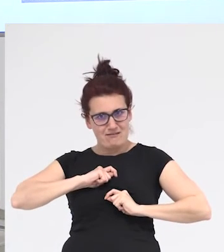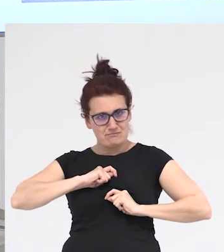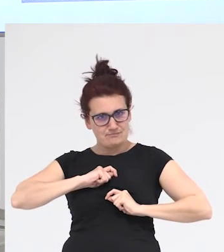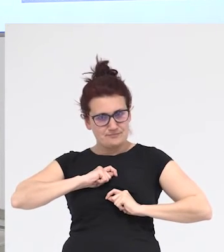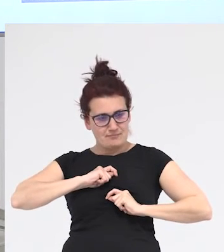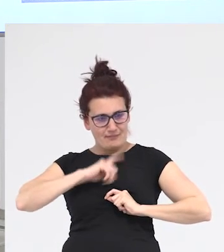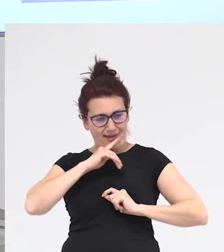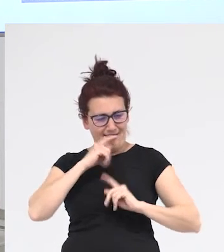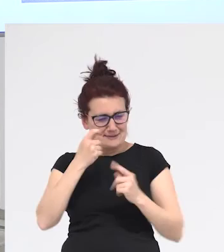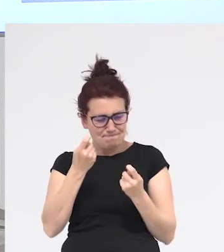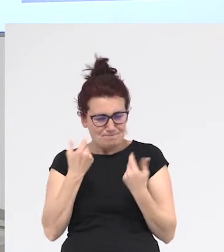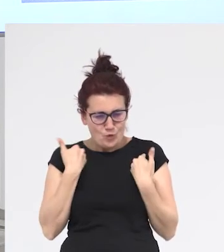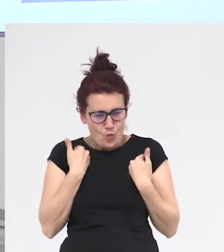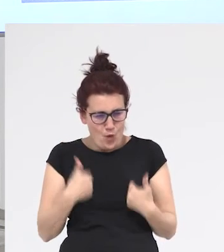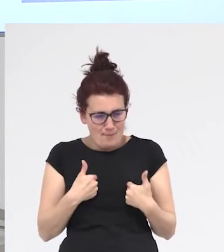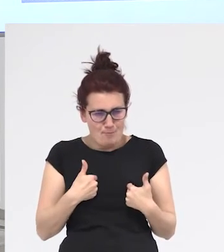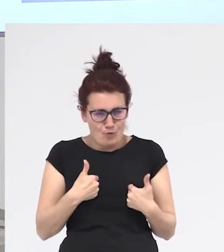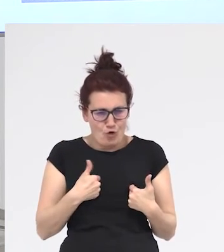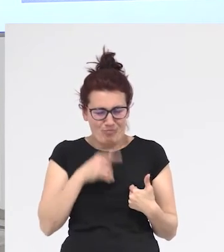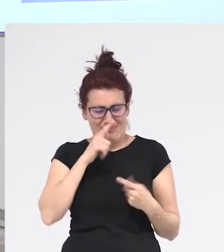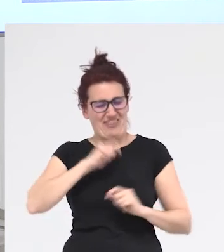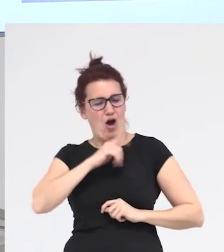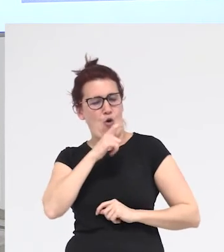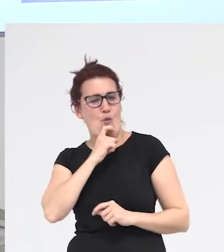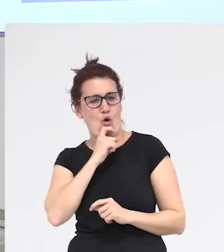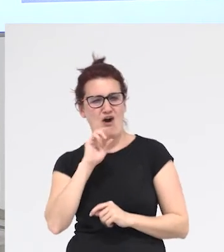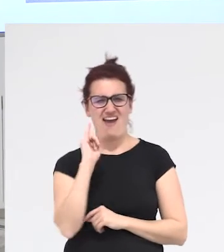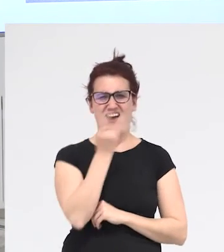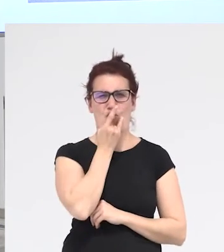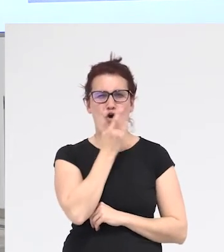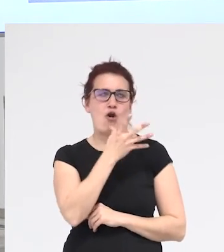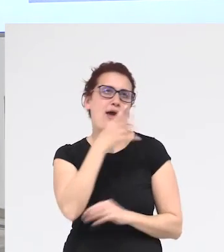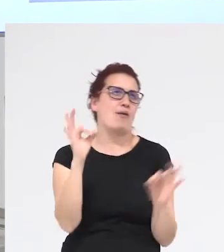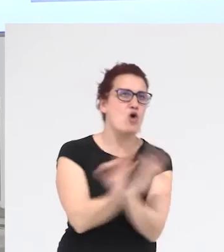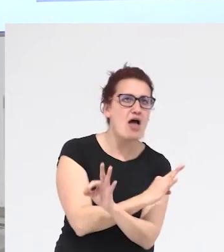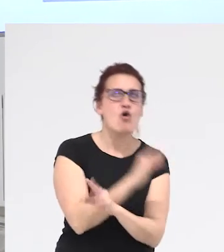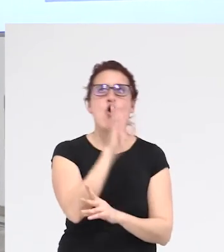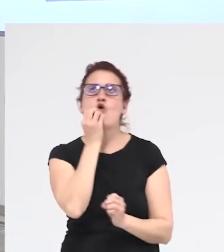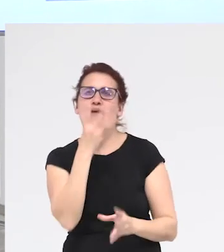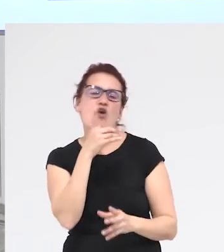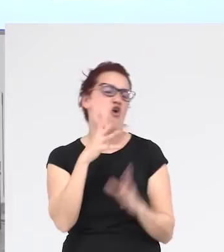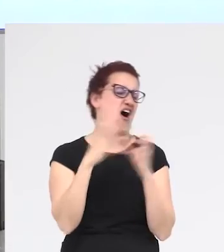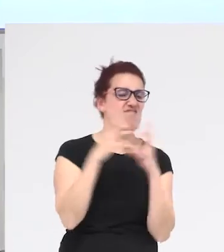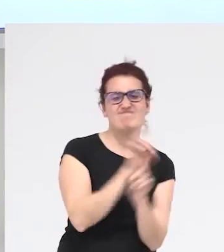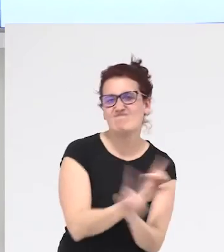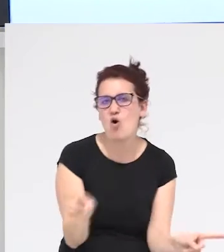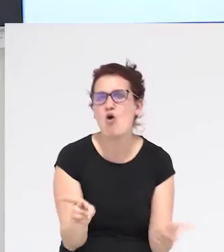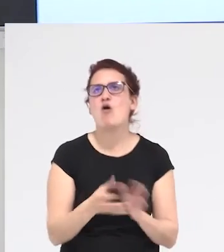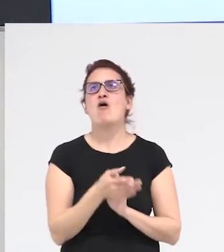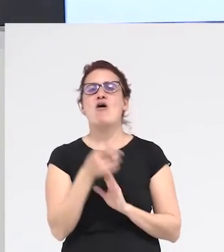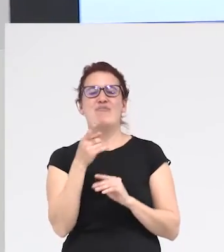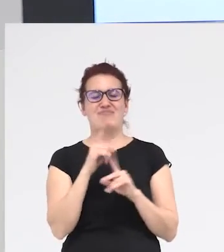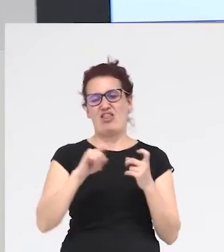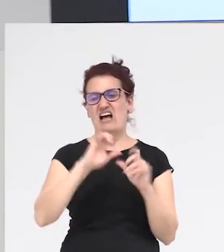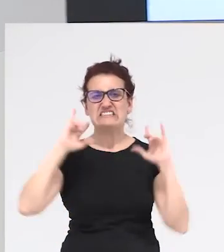que ponen a algunos cuerpos en el lugar del error, en el lugar de lo equivocado, en el lugar de lo no deseable, en el lugar de lo